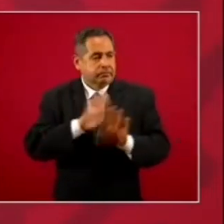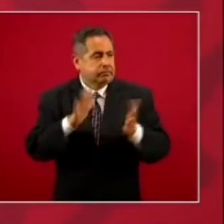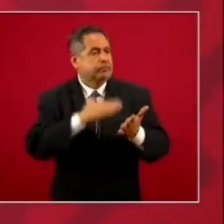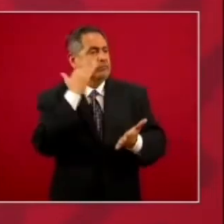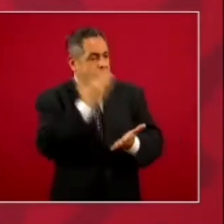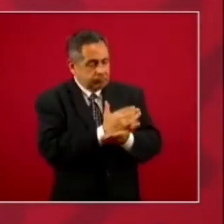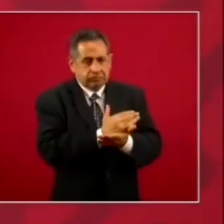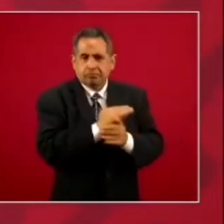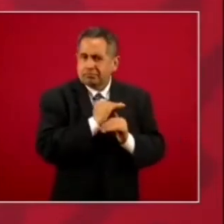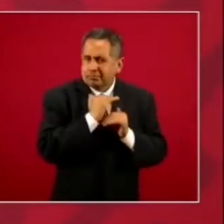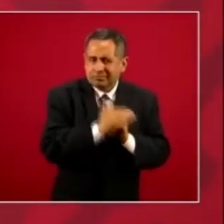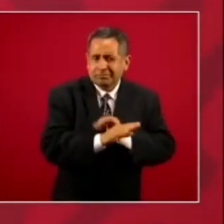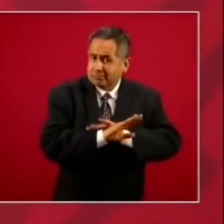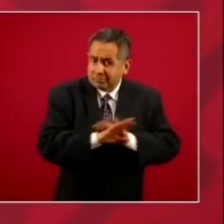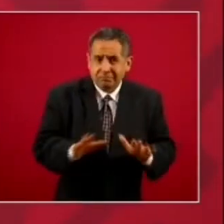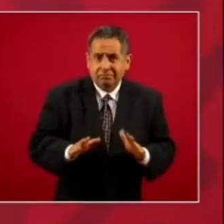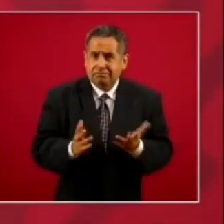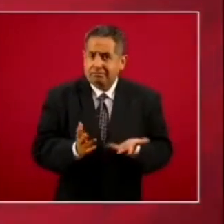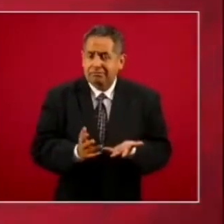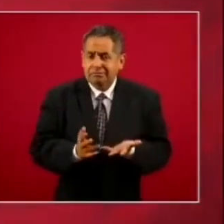de detener